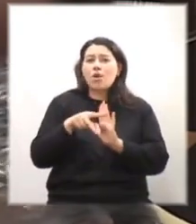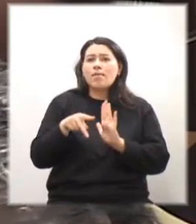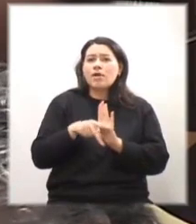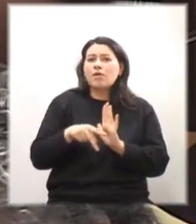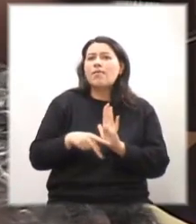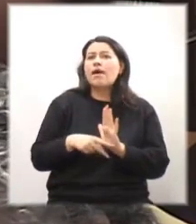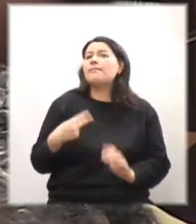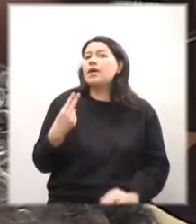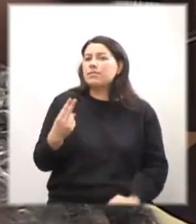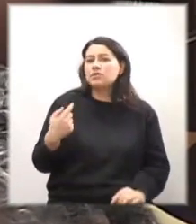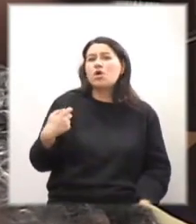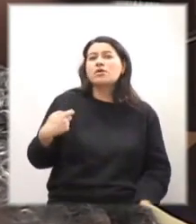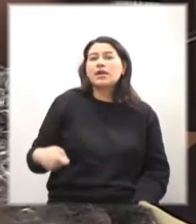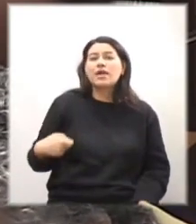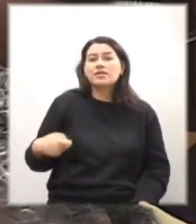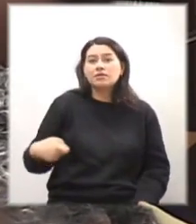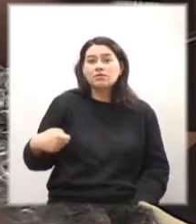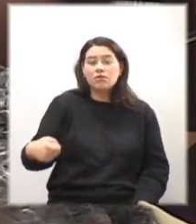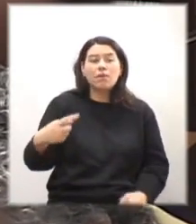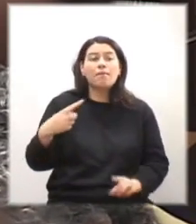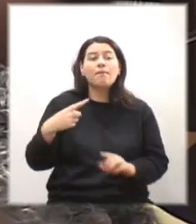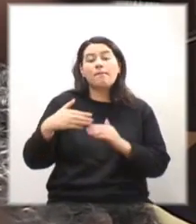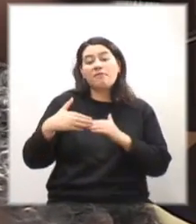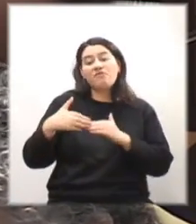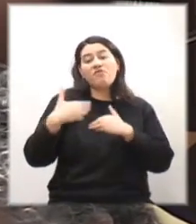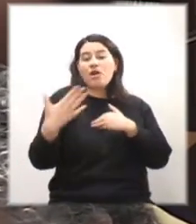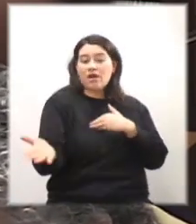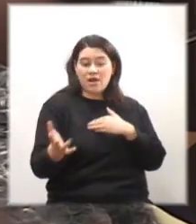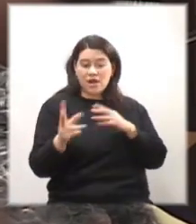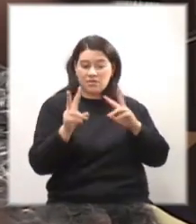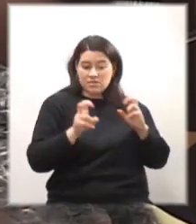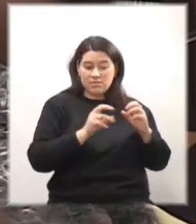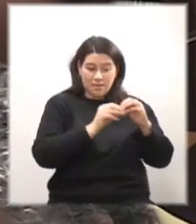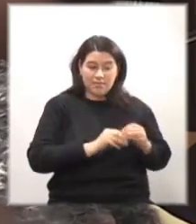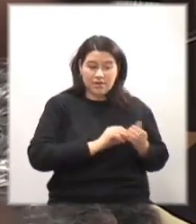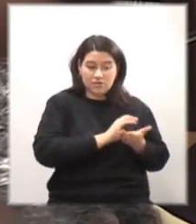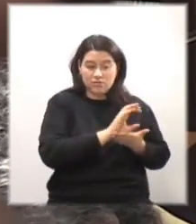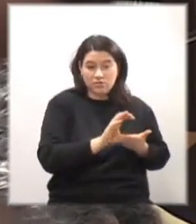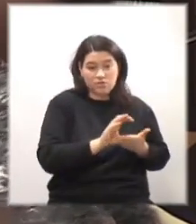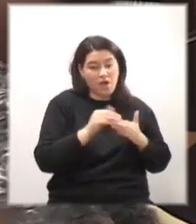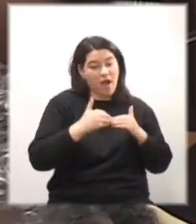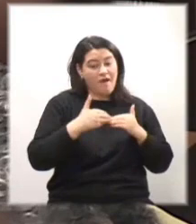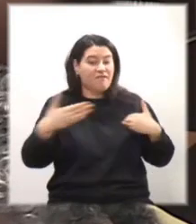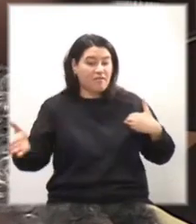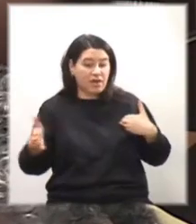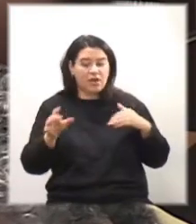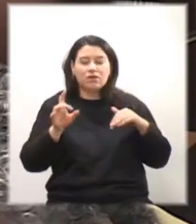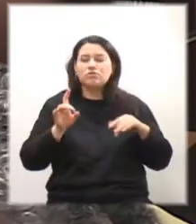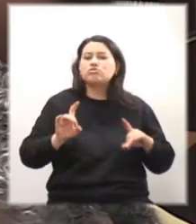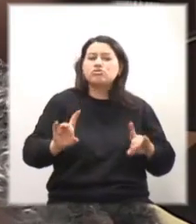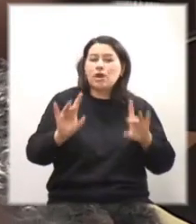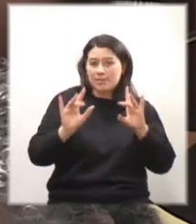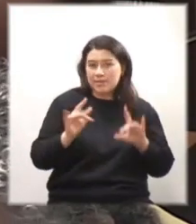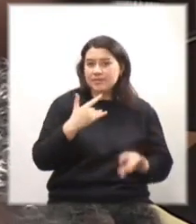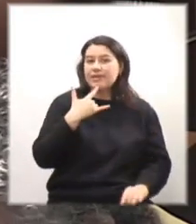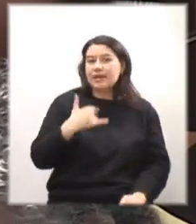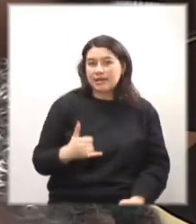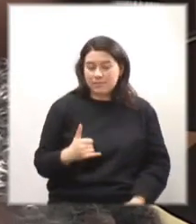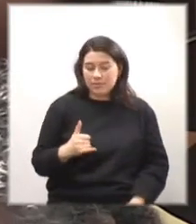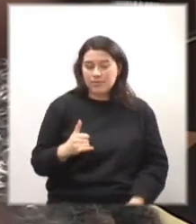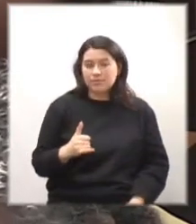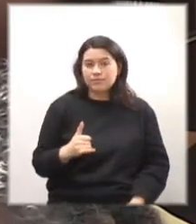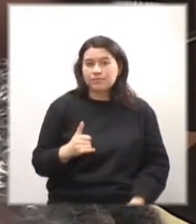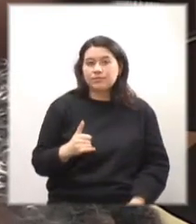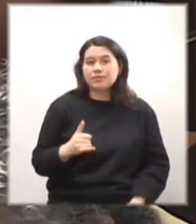permiten habilitar créditos por fuera del encuadre presupuestal que presenta. Solo por poner algunos